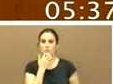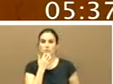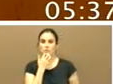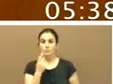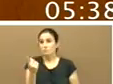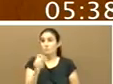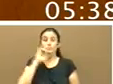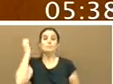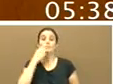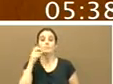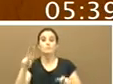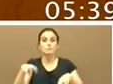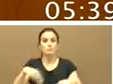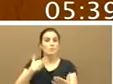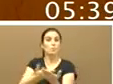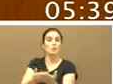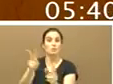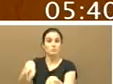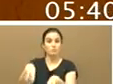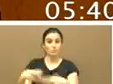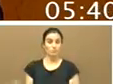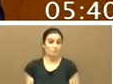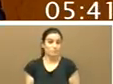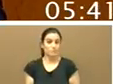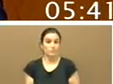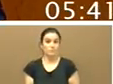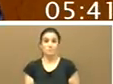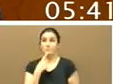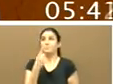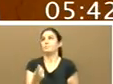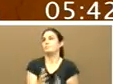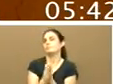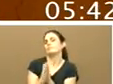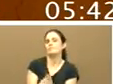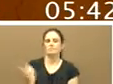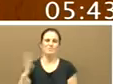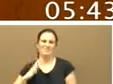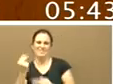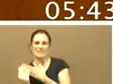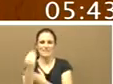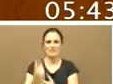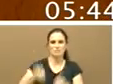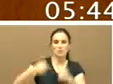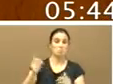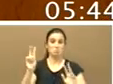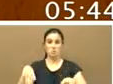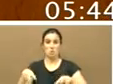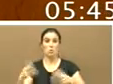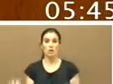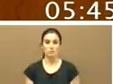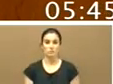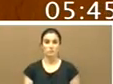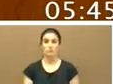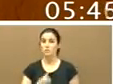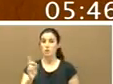nunca se ha quejado, nunca ha pedido que se le conceda mayor financiación o una mayor aportación.